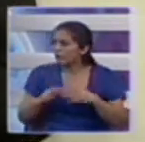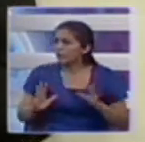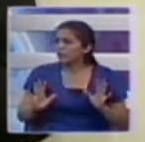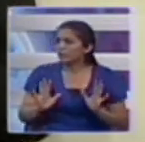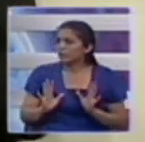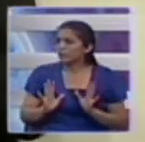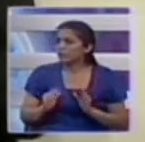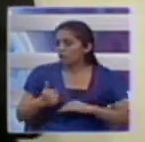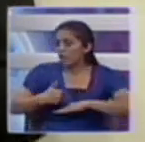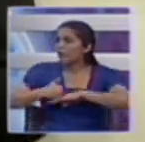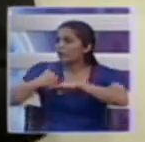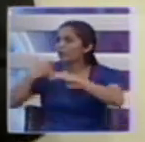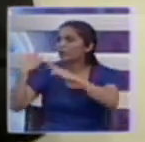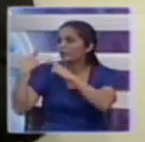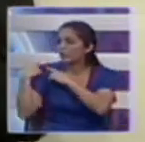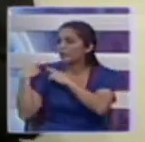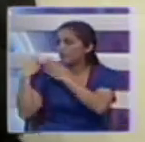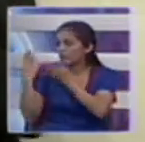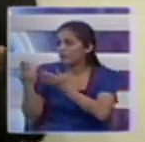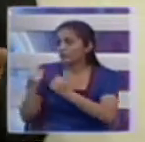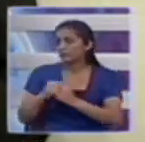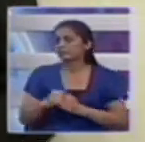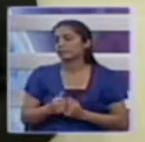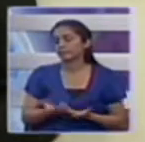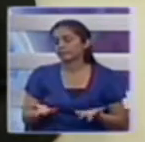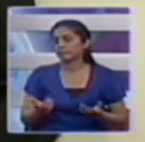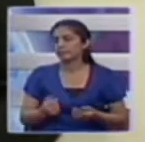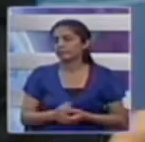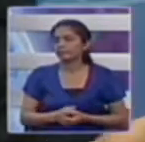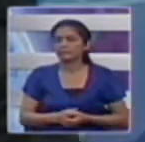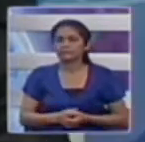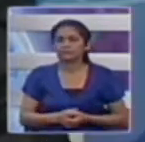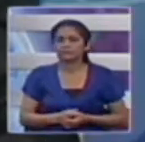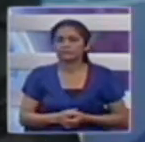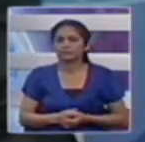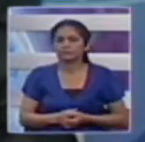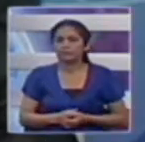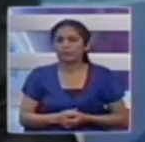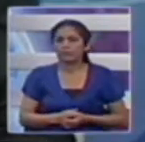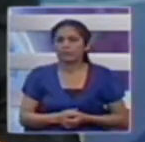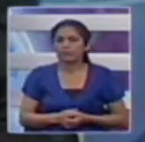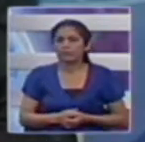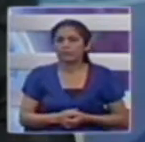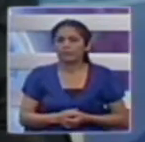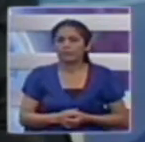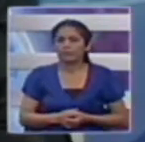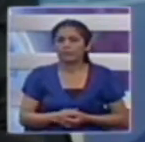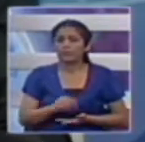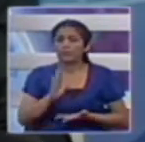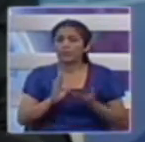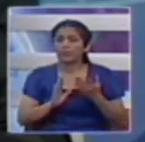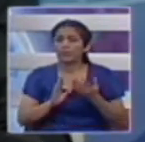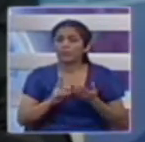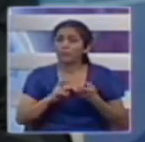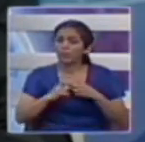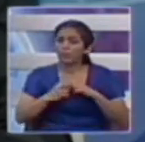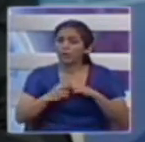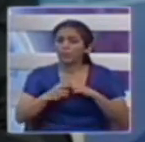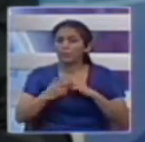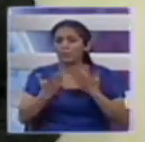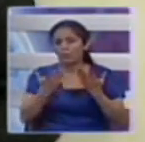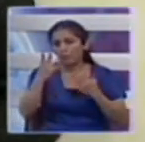las autoridades competentes, las autoridades de control y de justicia. ¿Hay tela de duda en la contratación del Metro de Quito?